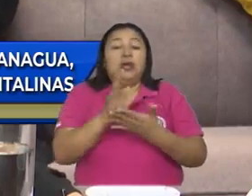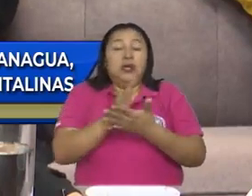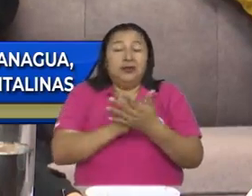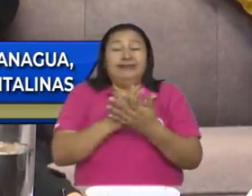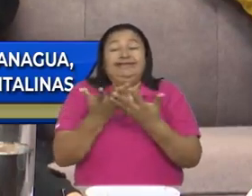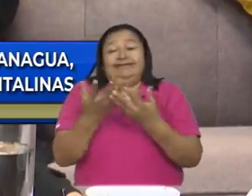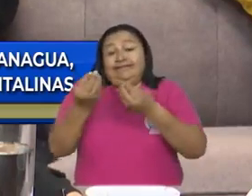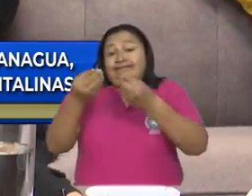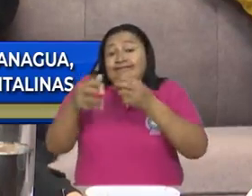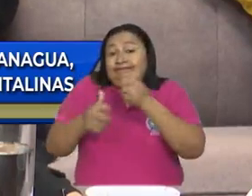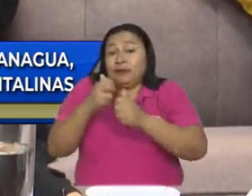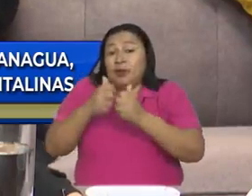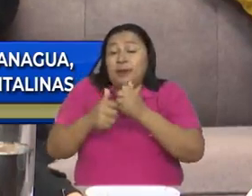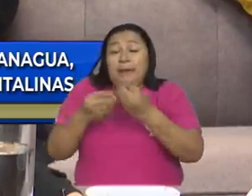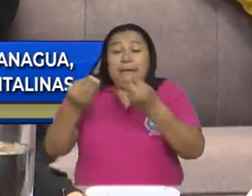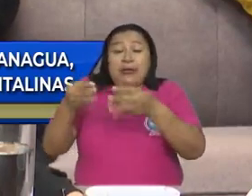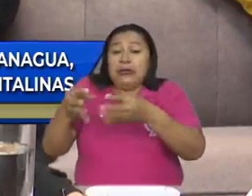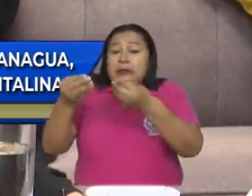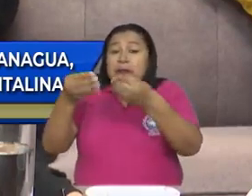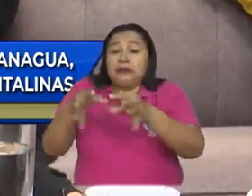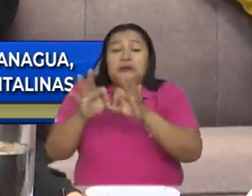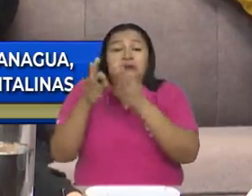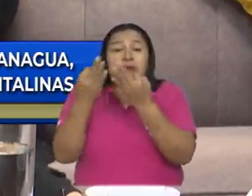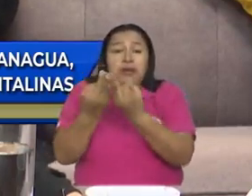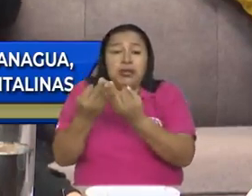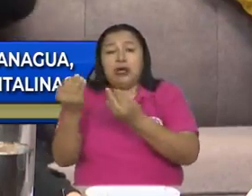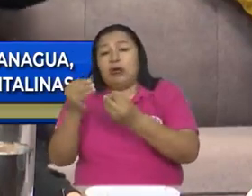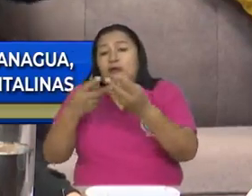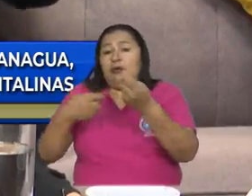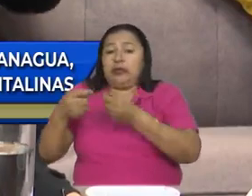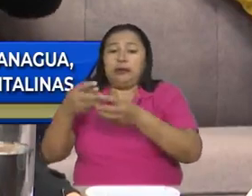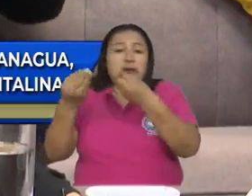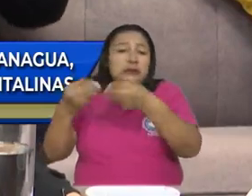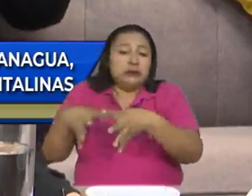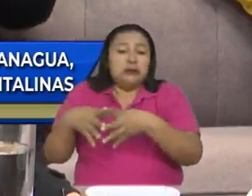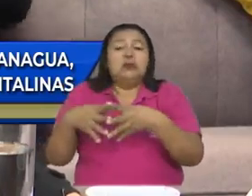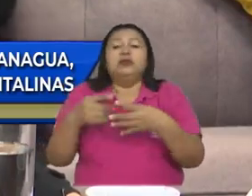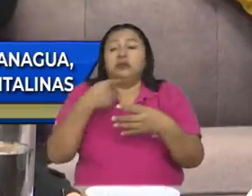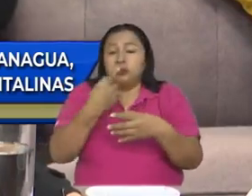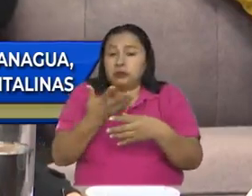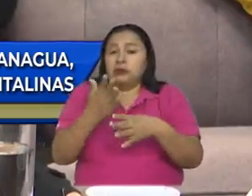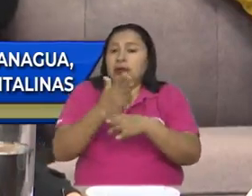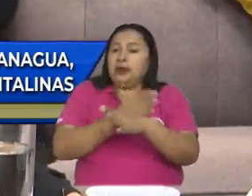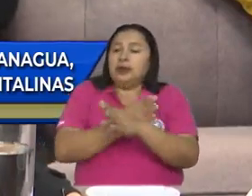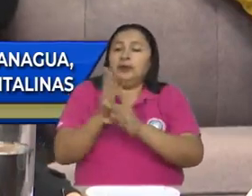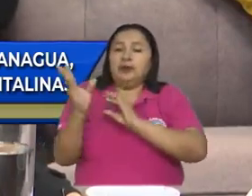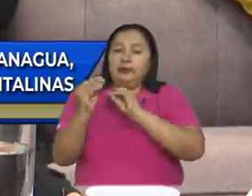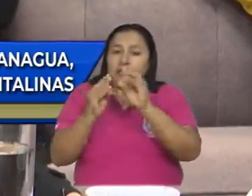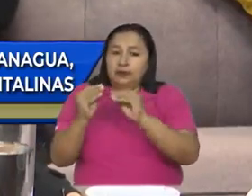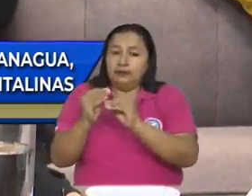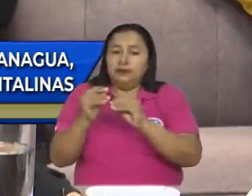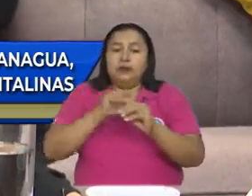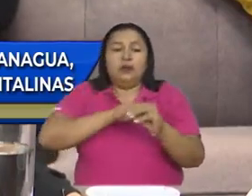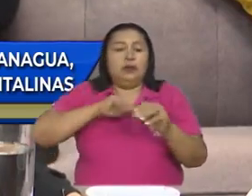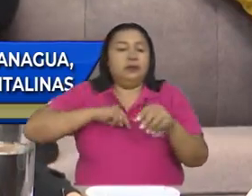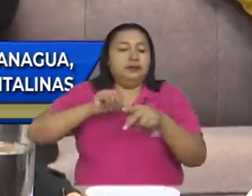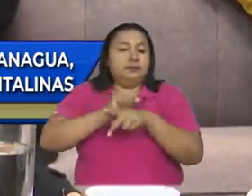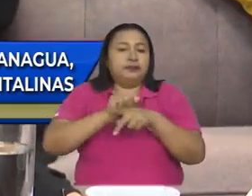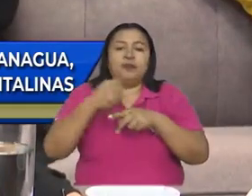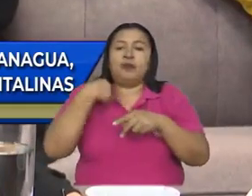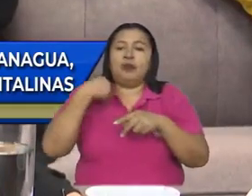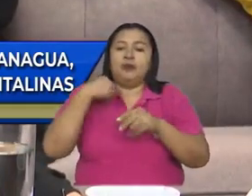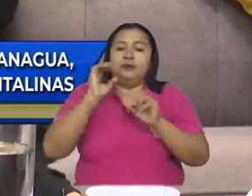afectaciones de diferentes negocios y familias, nosotros venimos platicando. Es por eso que nuestra práctica ha sido esa todos